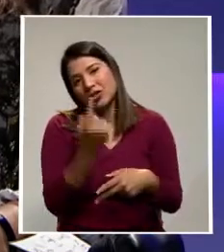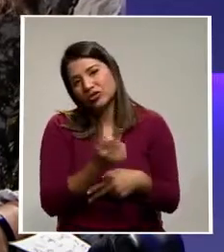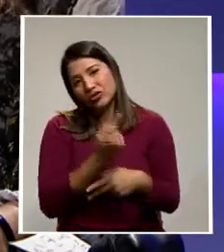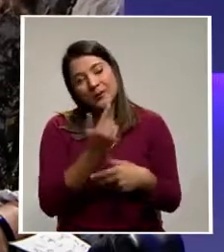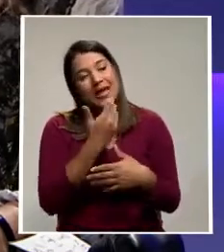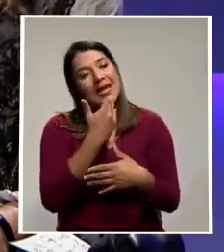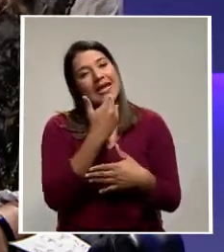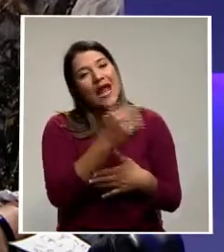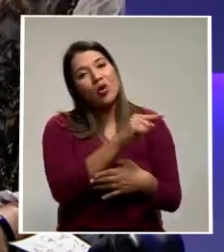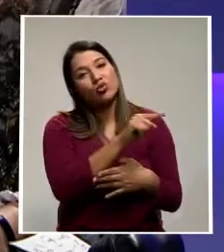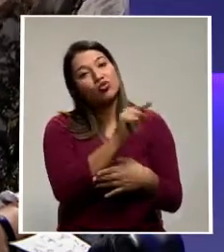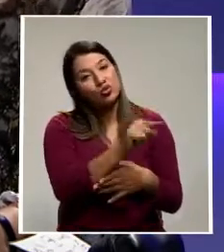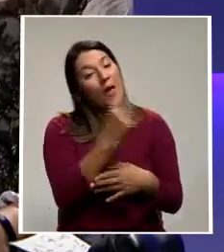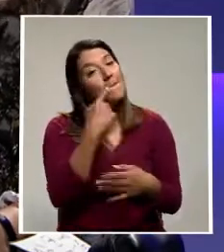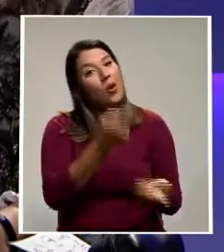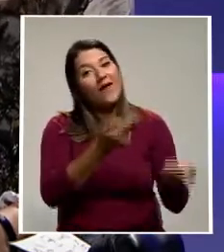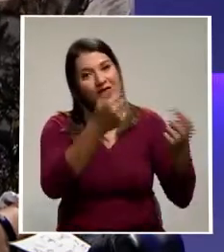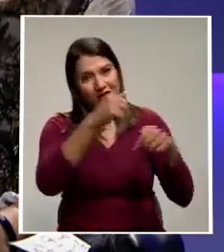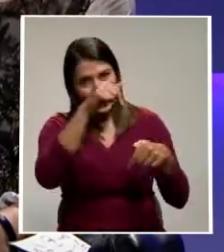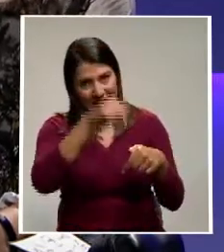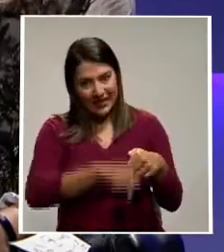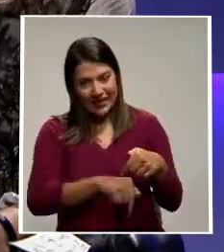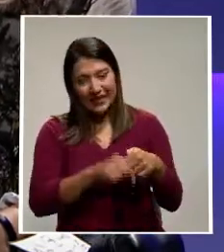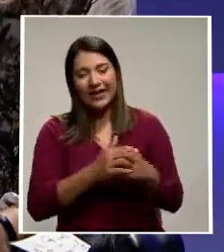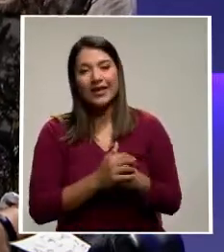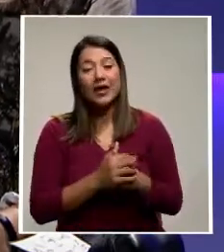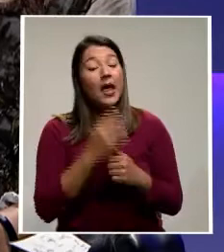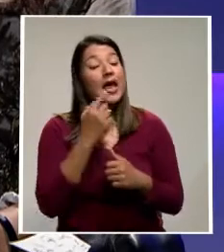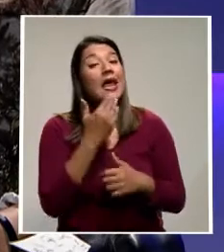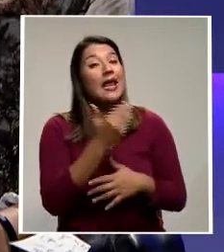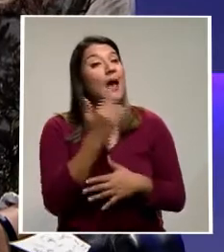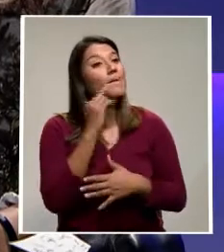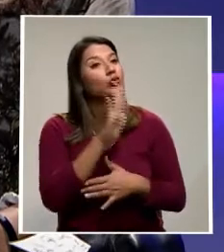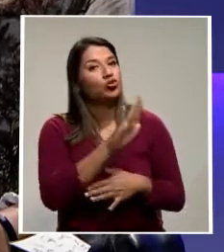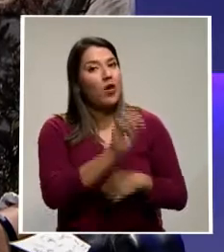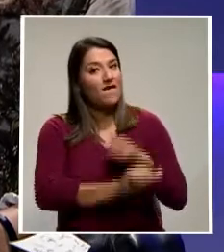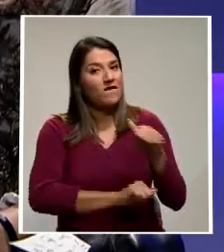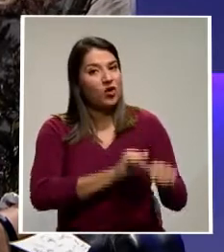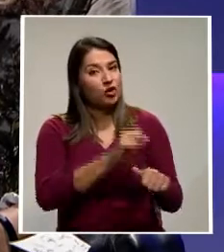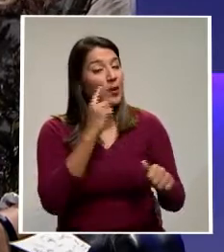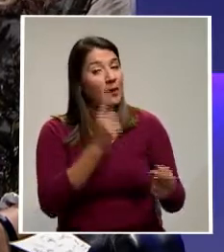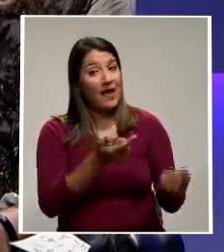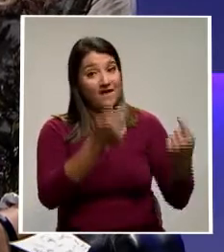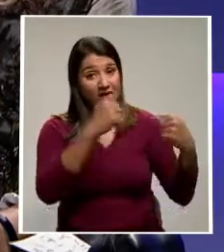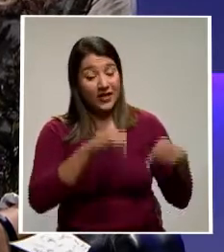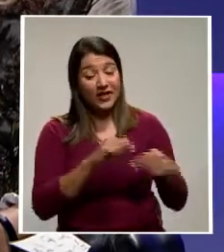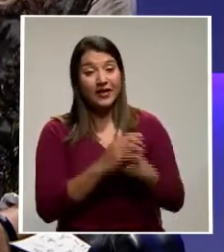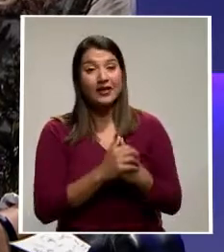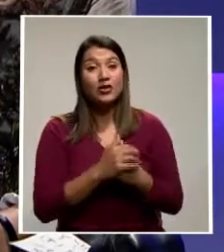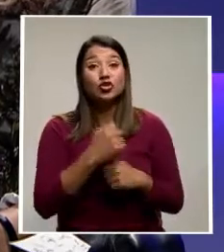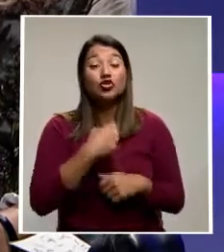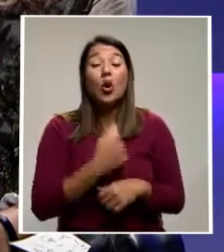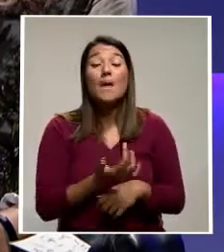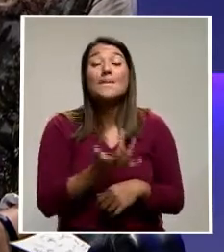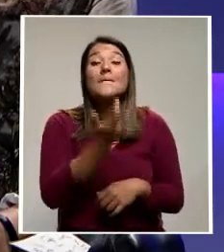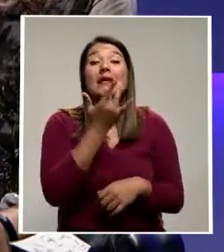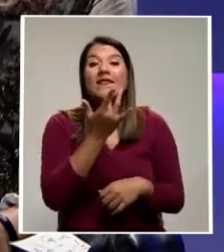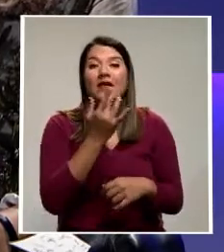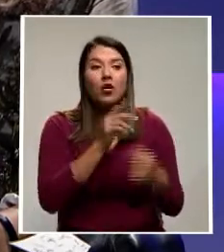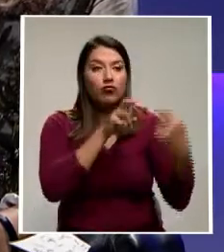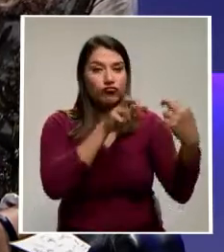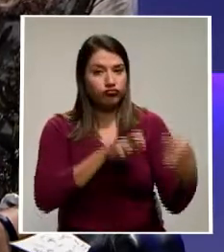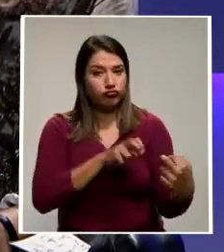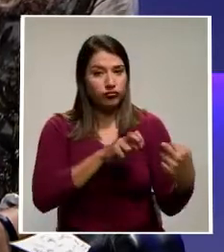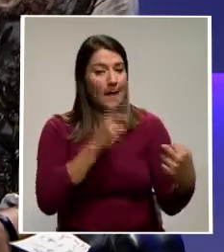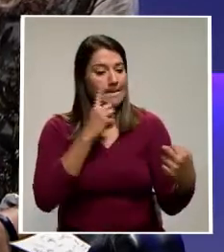agradezco que hayas sacado el rato y hayas venido, el esfuerzo de venir. La experiencia es diferente,